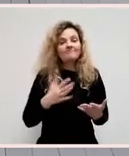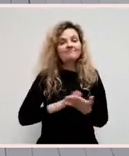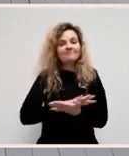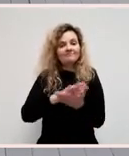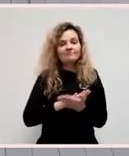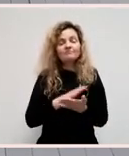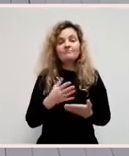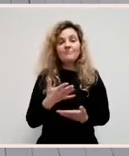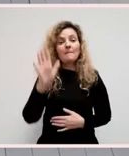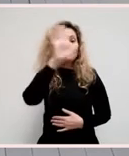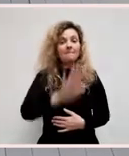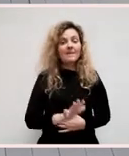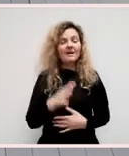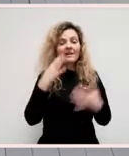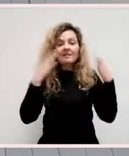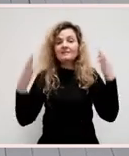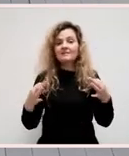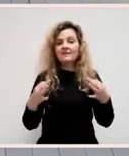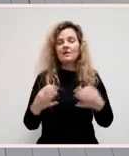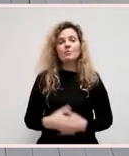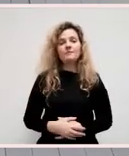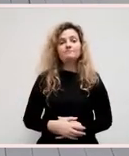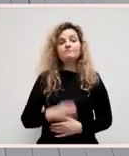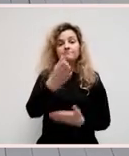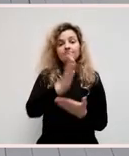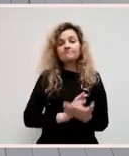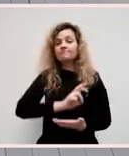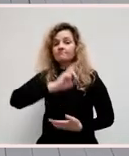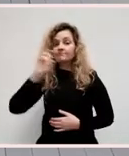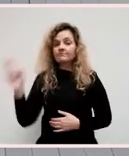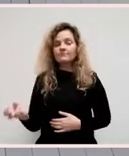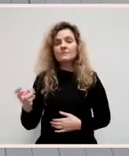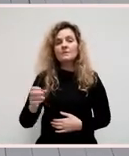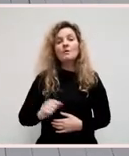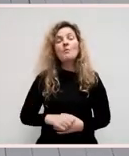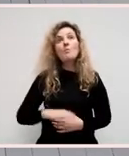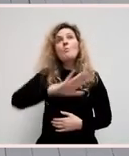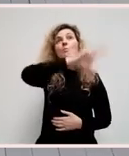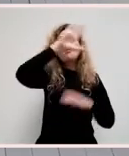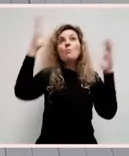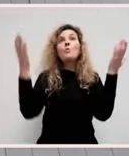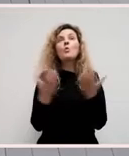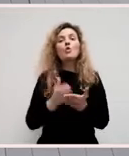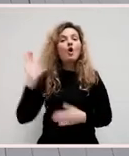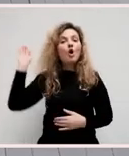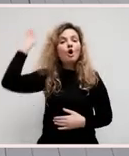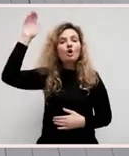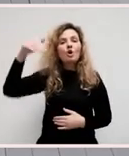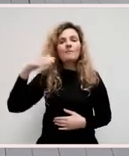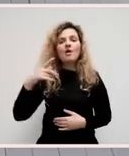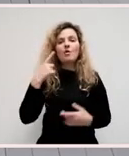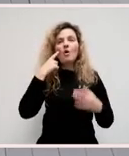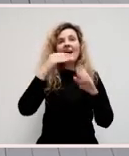sin embargo nos pueden dar una una apreciación bastante segura por otro lado tenga en cuenta que el mundo